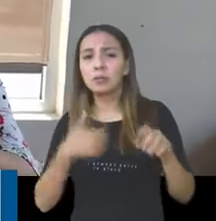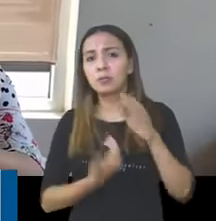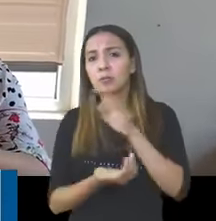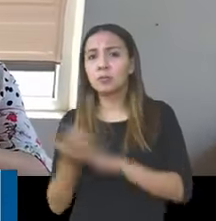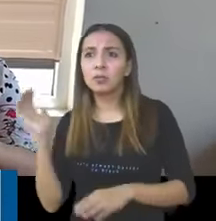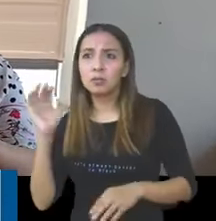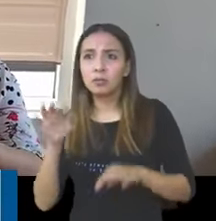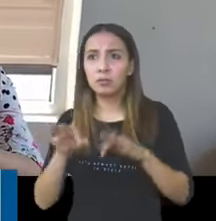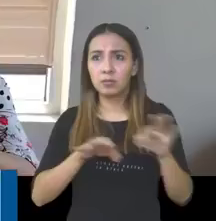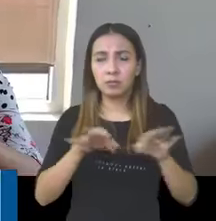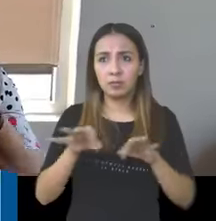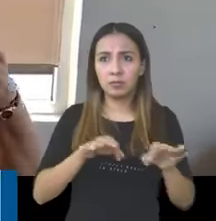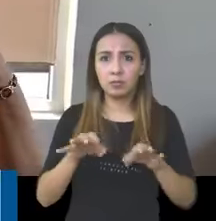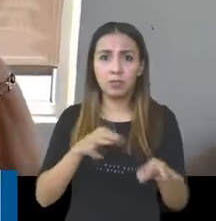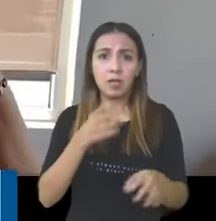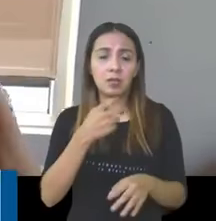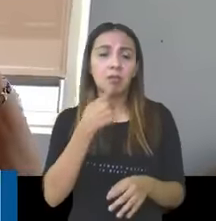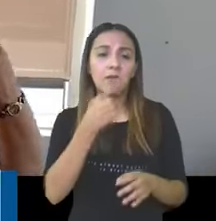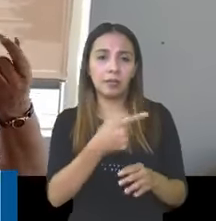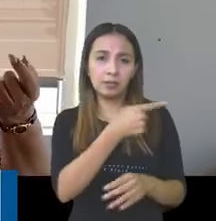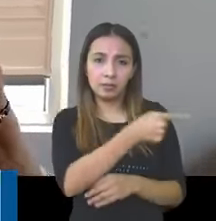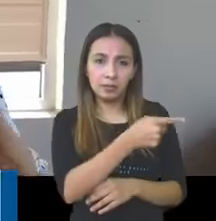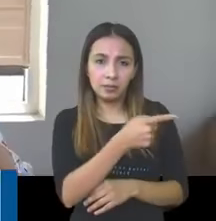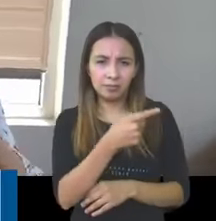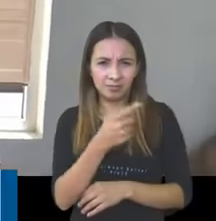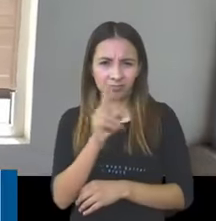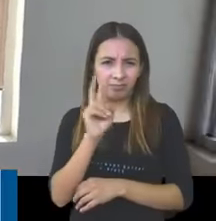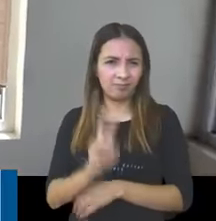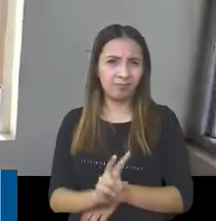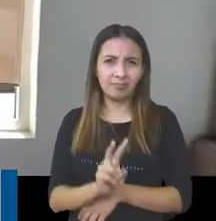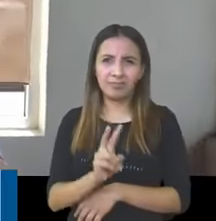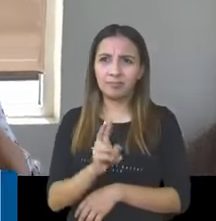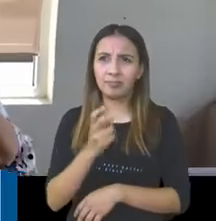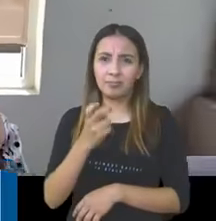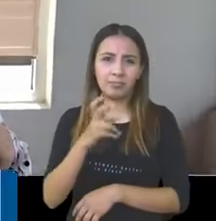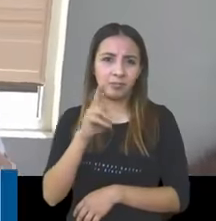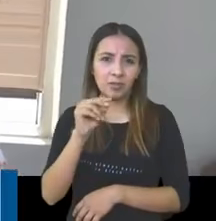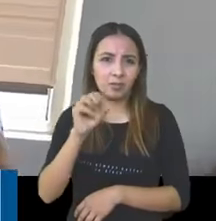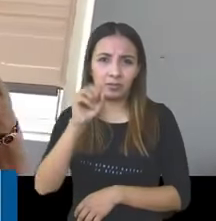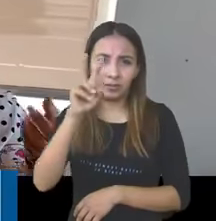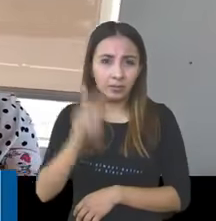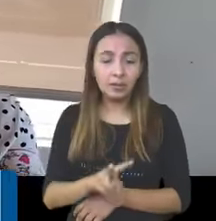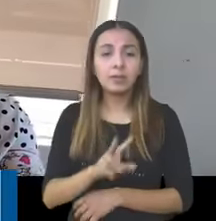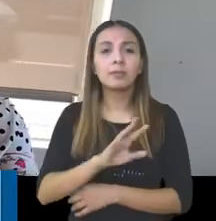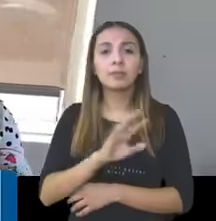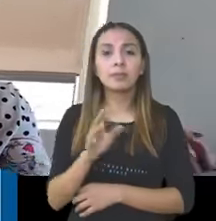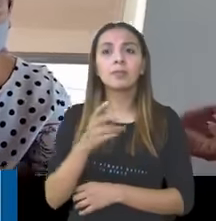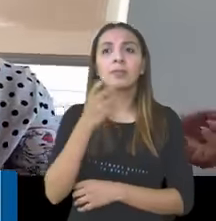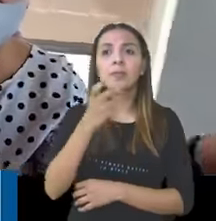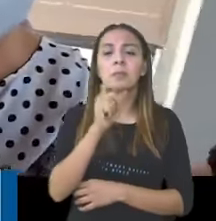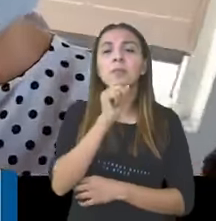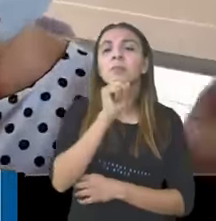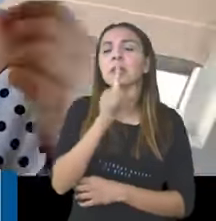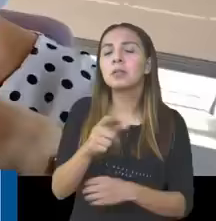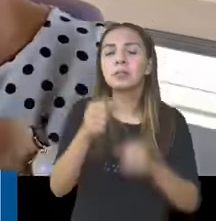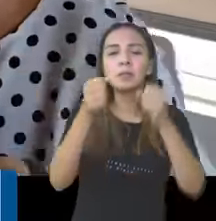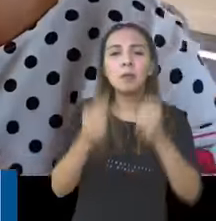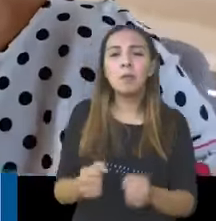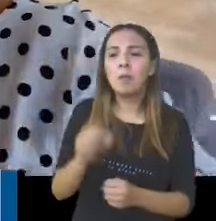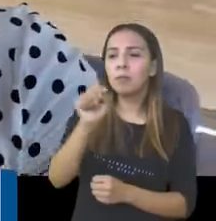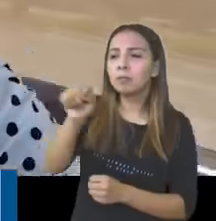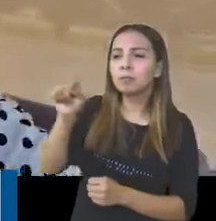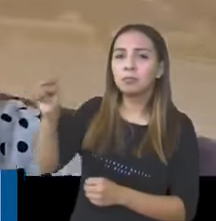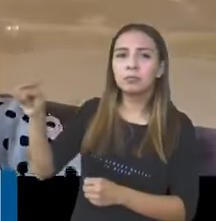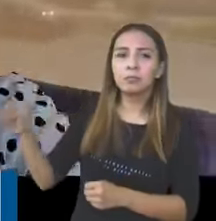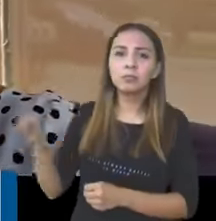argumenta jurídico, ¿no? Y en realidad eso no es cierto. Y es que va a ser lo mismo que les va a pasar a ellas, ¿no?